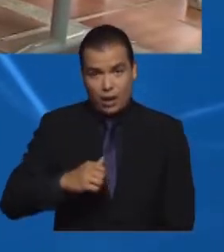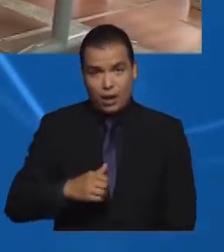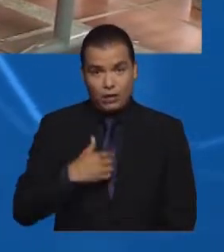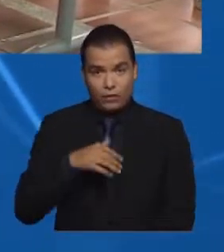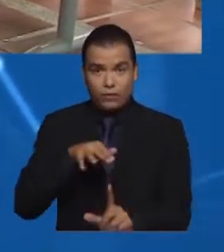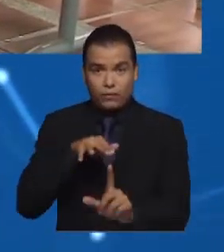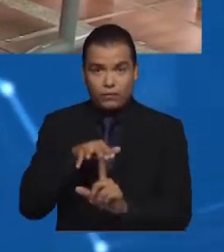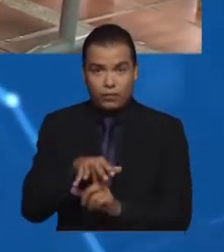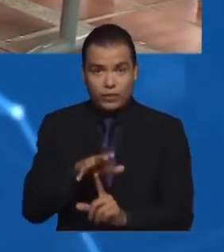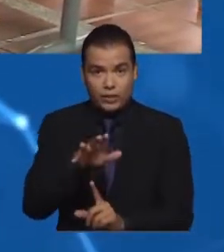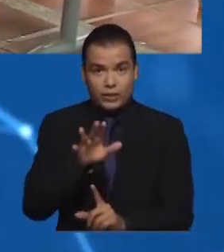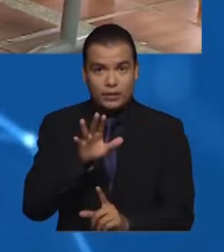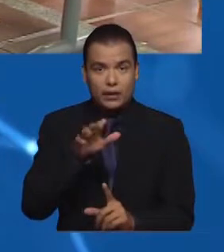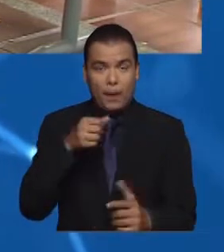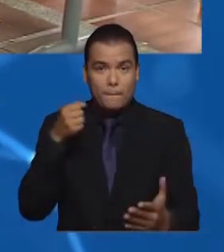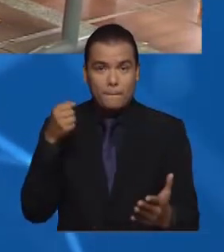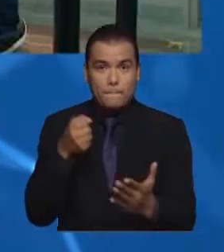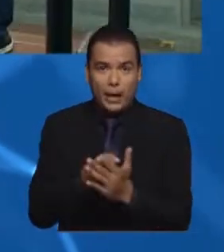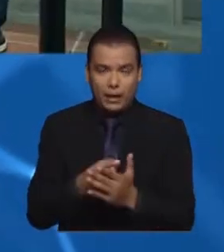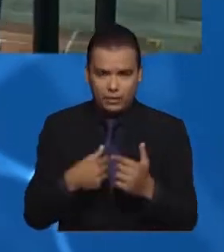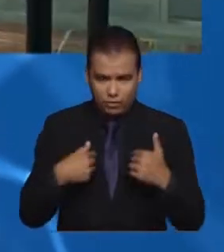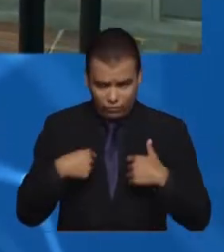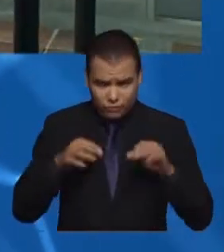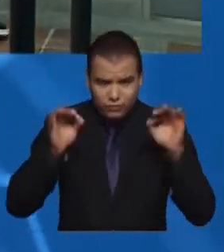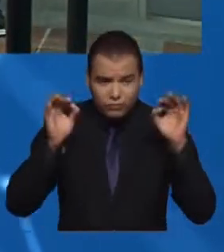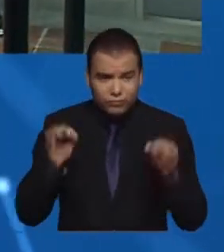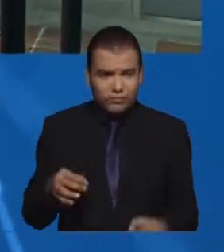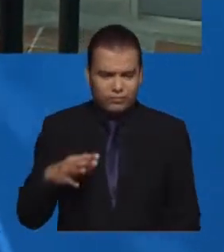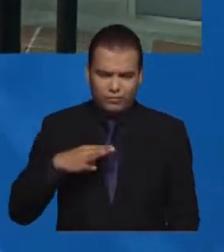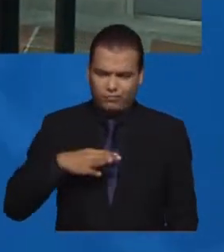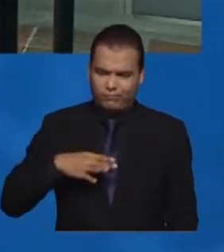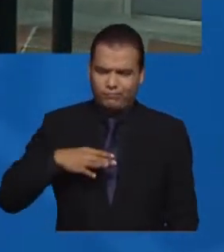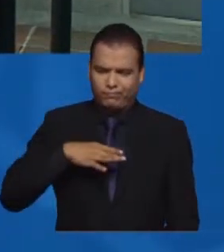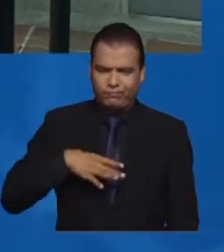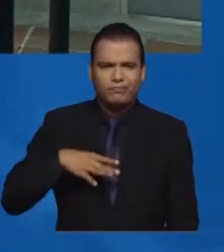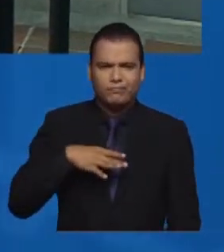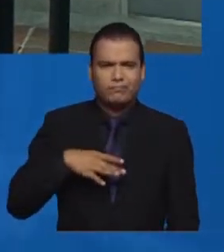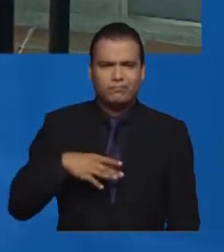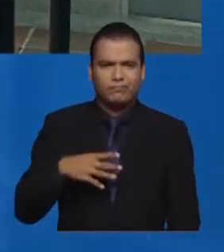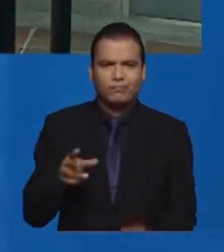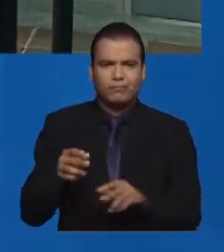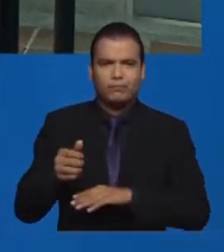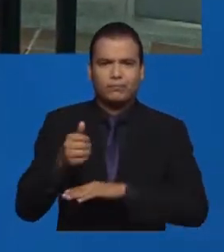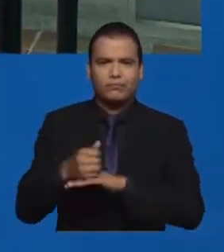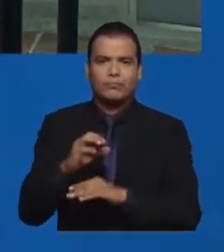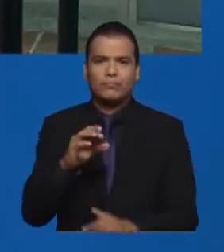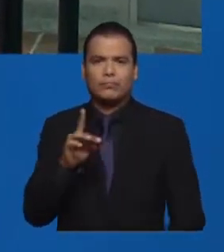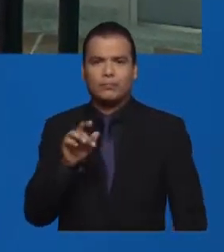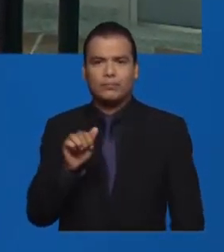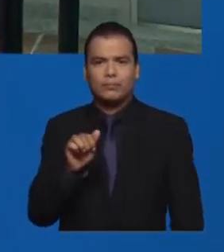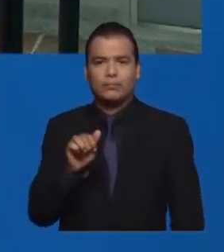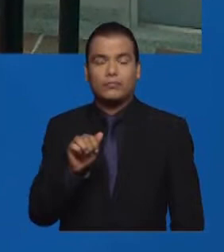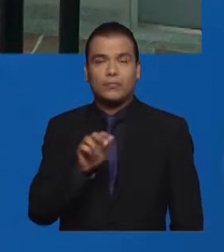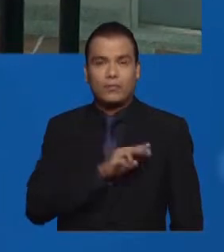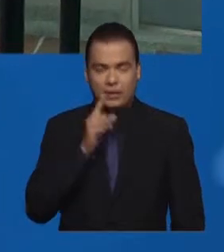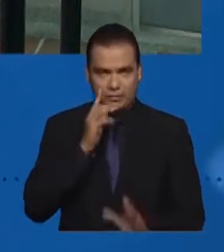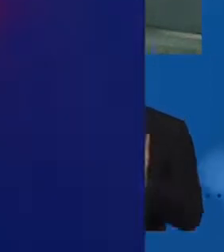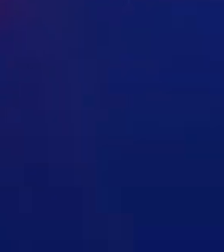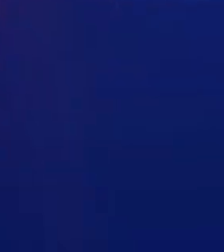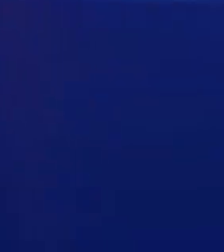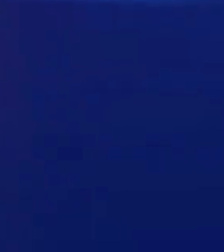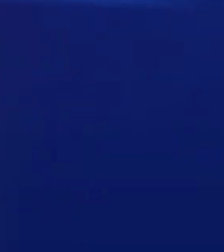revisión técnico-mecánica cualquier accidente que tenga que ver con fallas mecánicas. Miren lo que dice el gerente del Centro de Diagnóstico Automotor del Valle.